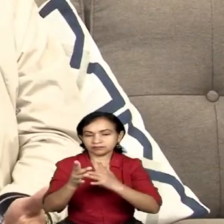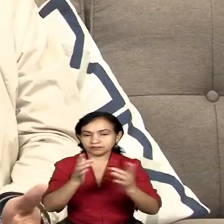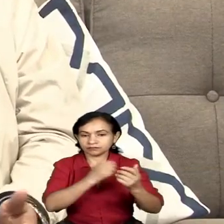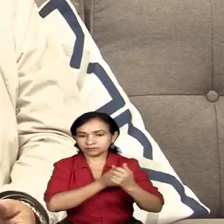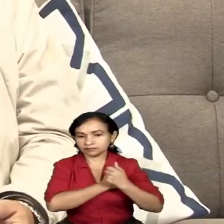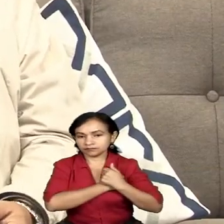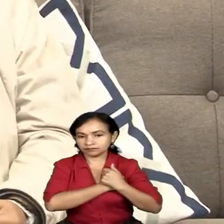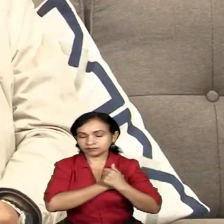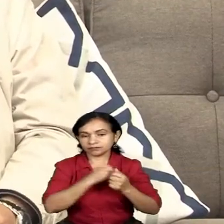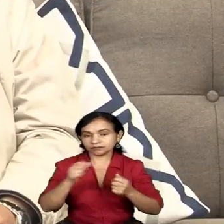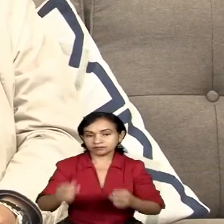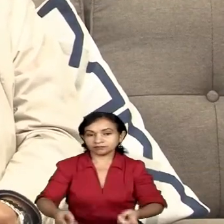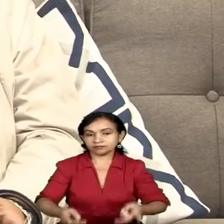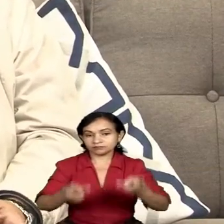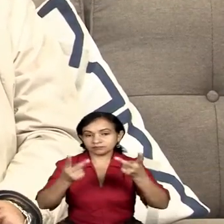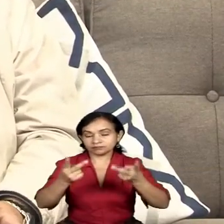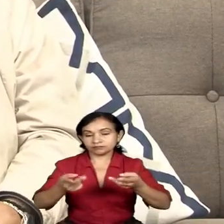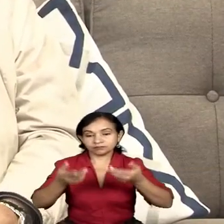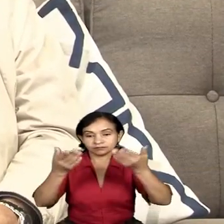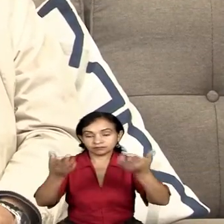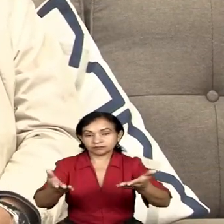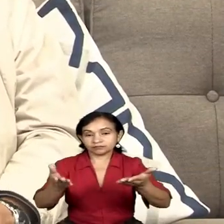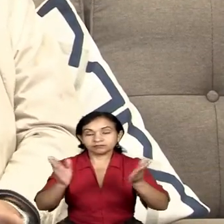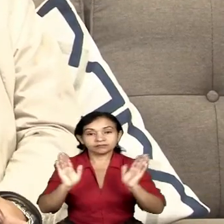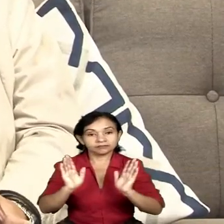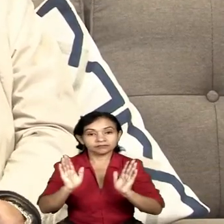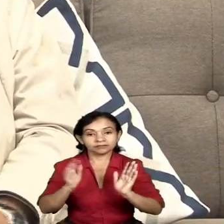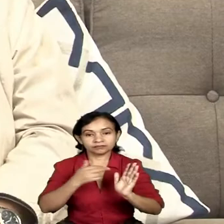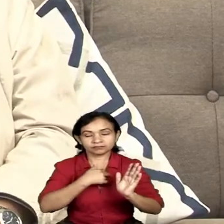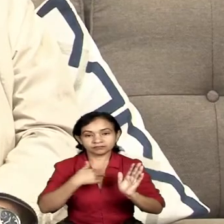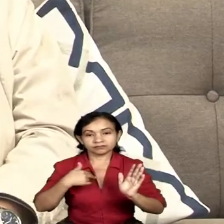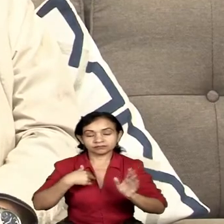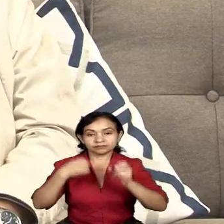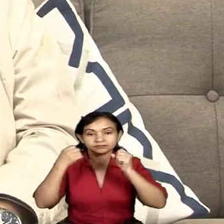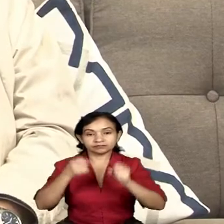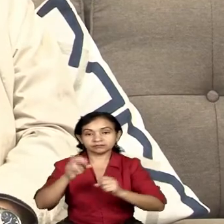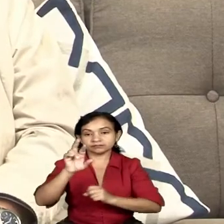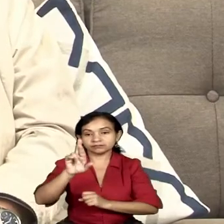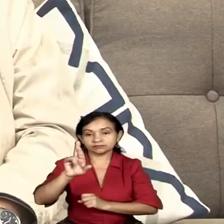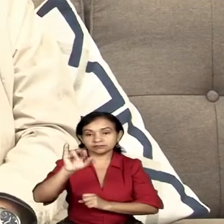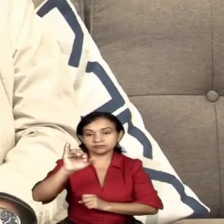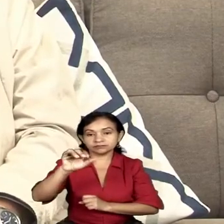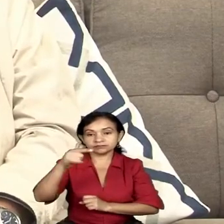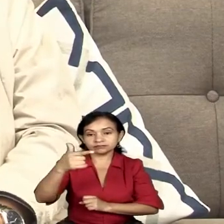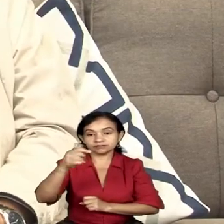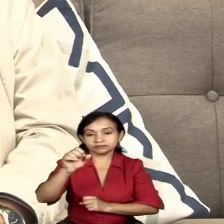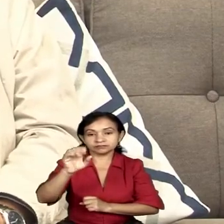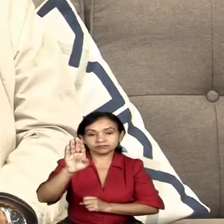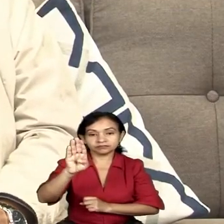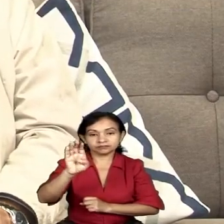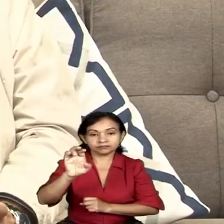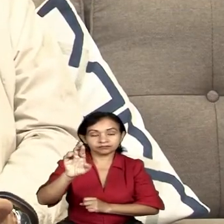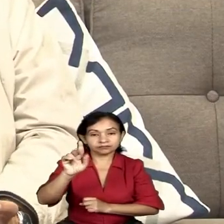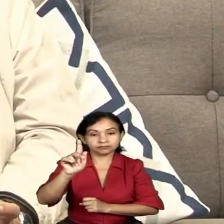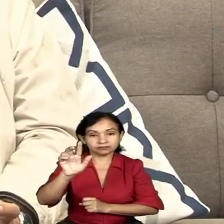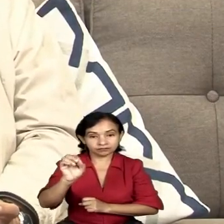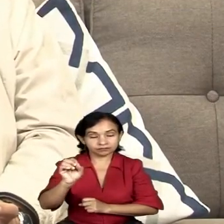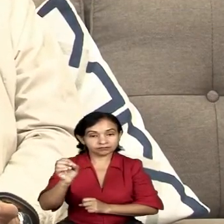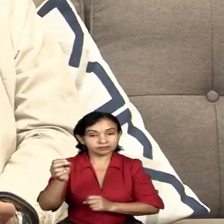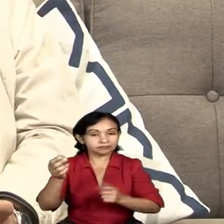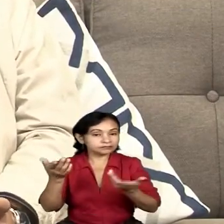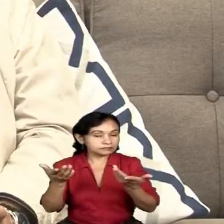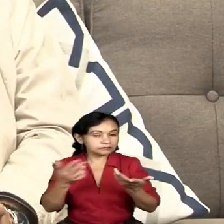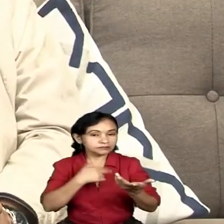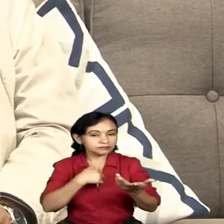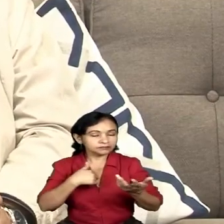aquel que entrega su vida por sus hermanos. Y eso fue lo que hizo Rigoberto. Es decir, fue un acto de amor, un acto